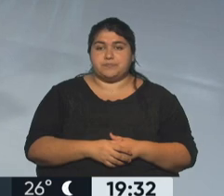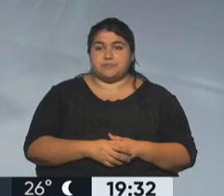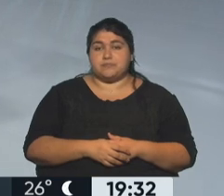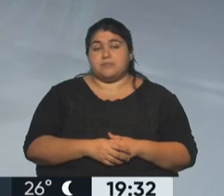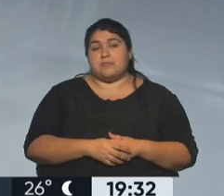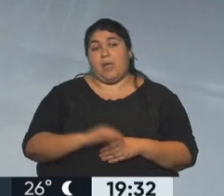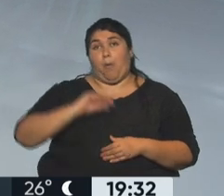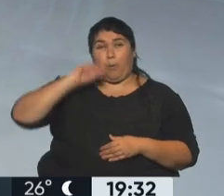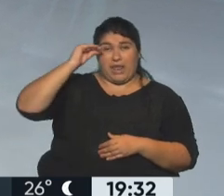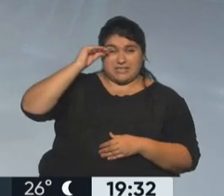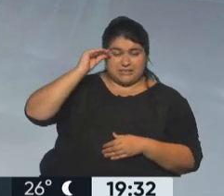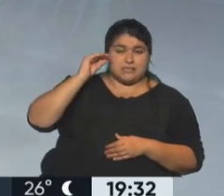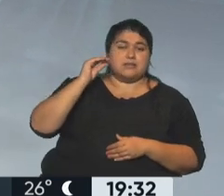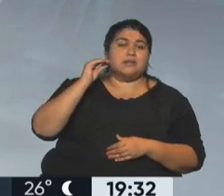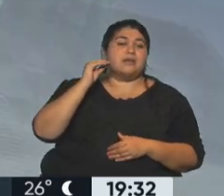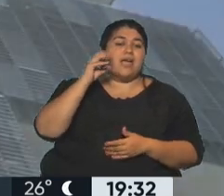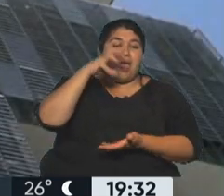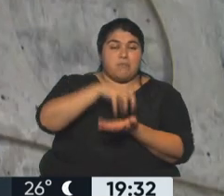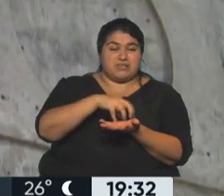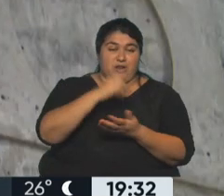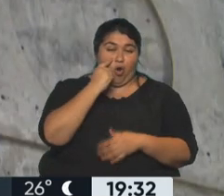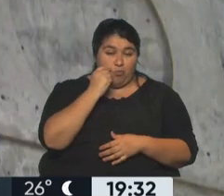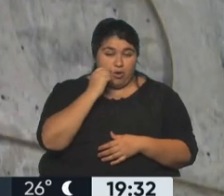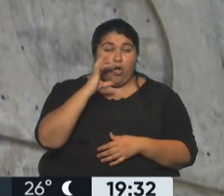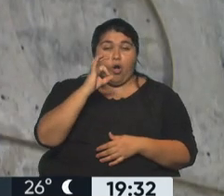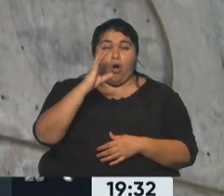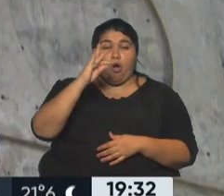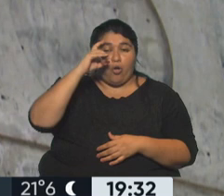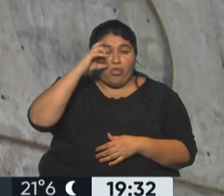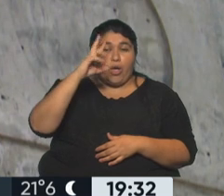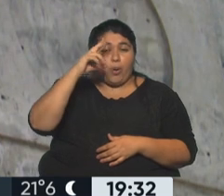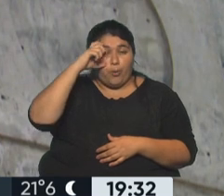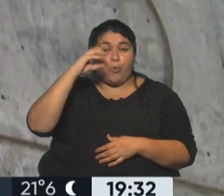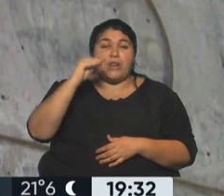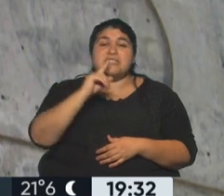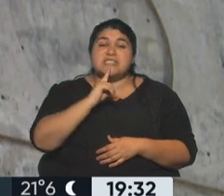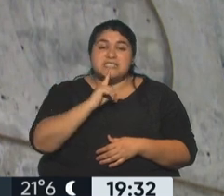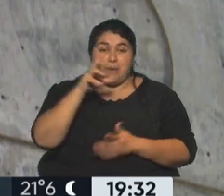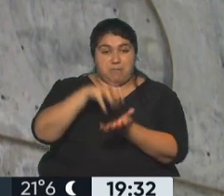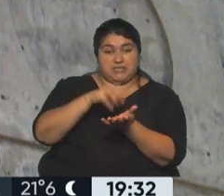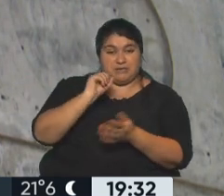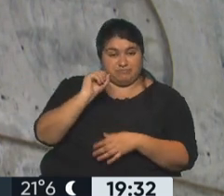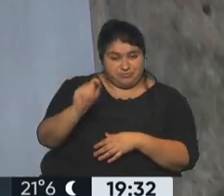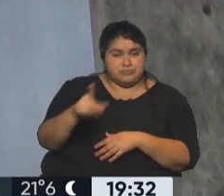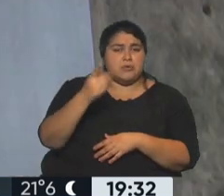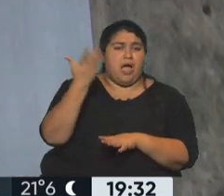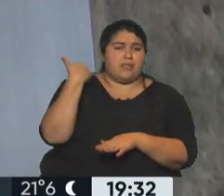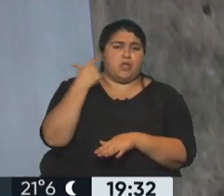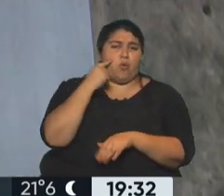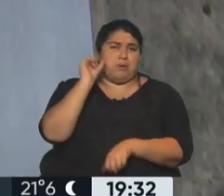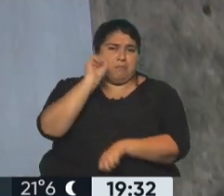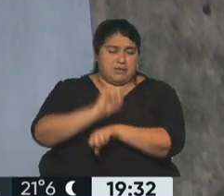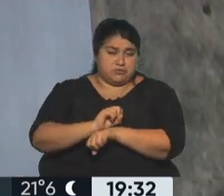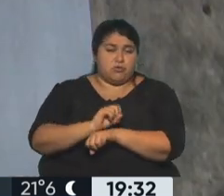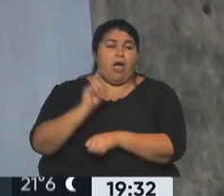Y nos vamos a Brasil porque liberaron al empresario Marcelo Odebrecht, el dueño de la constructora con el mismo nombre. Estaba detenido y condenado